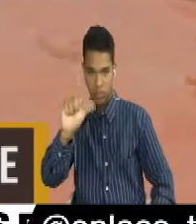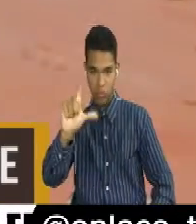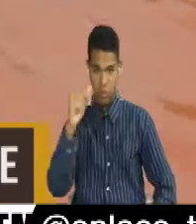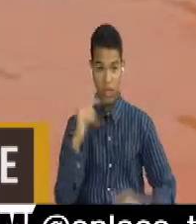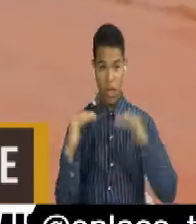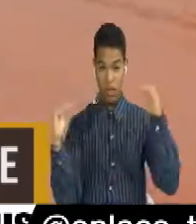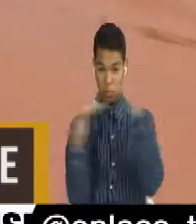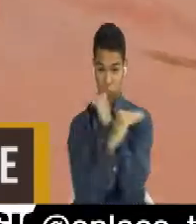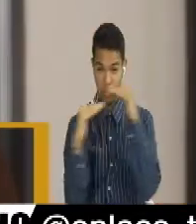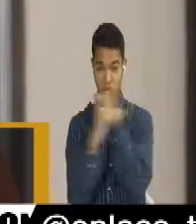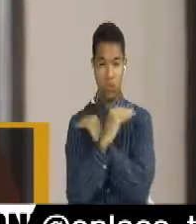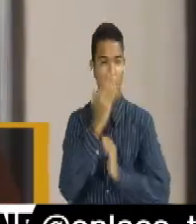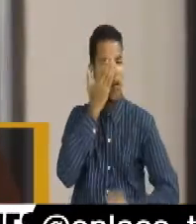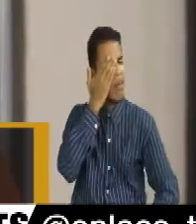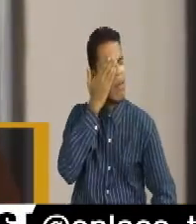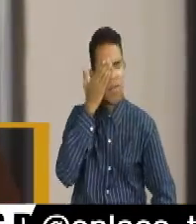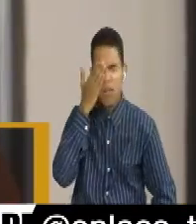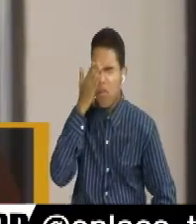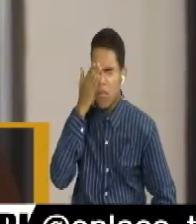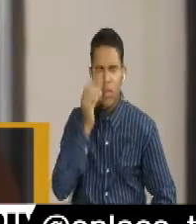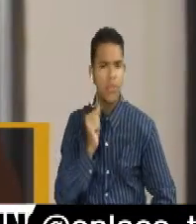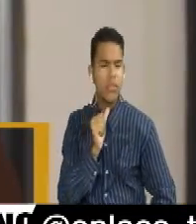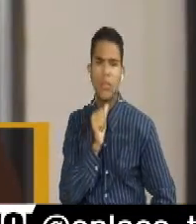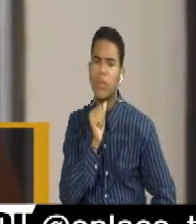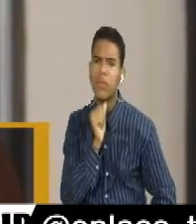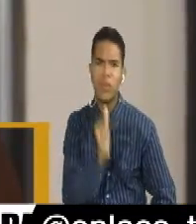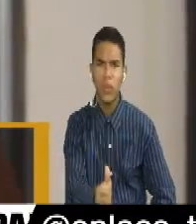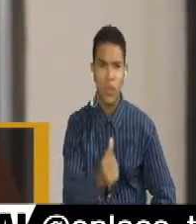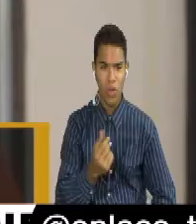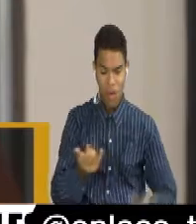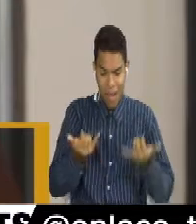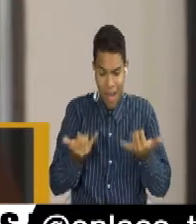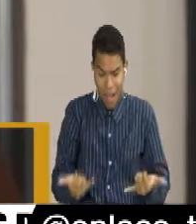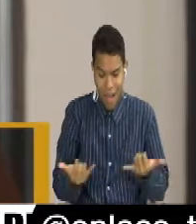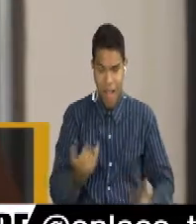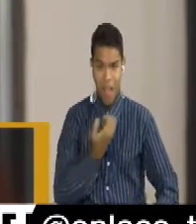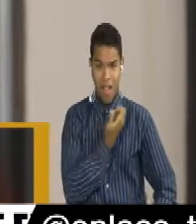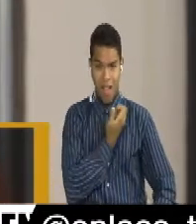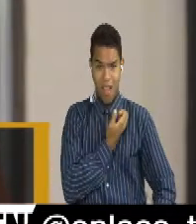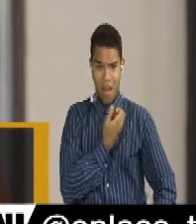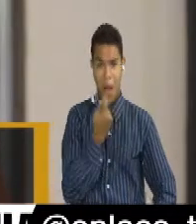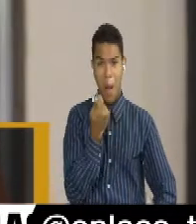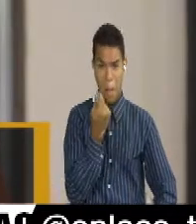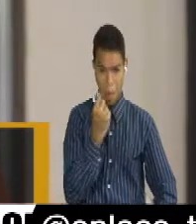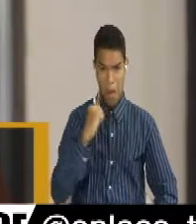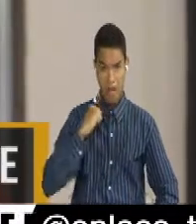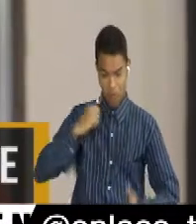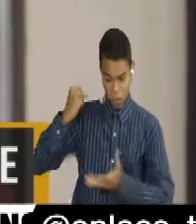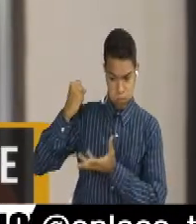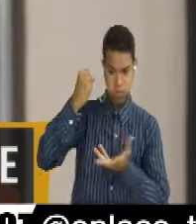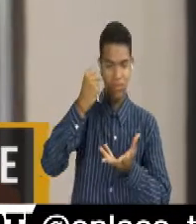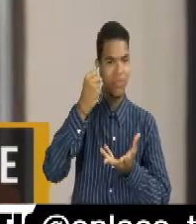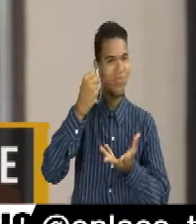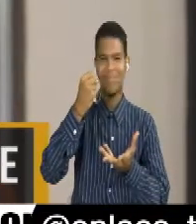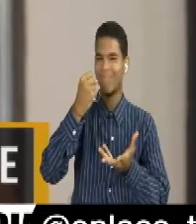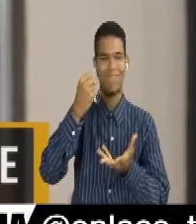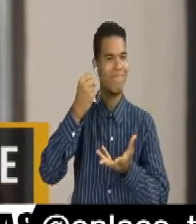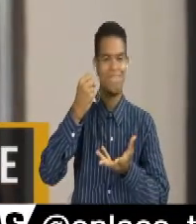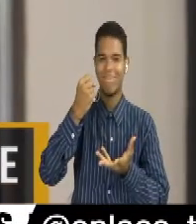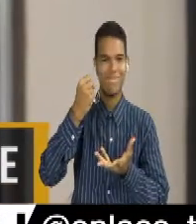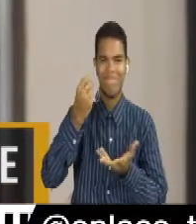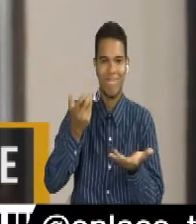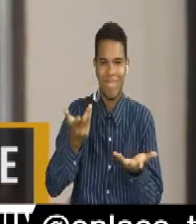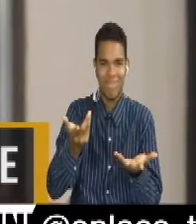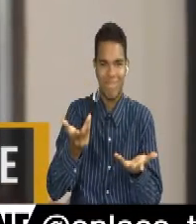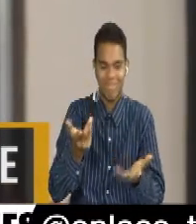estado. Hoy el municipio no tiene los recursos para poder habilitar y darle